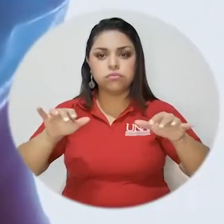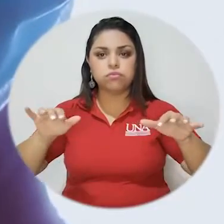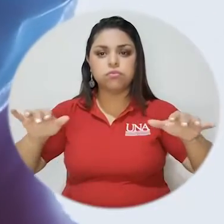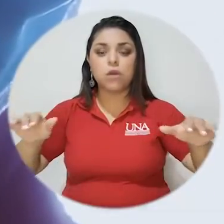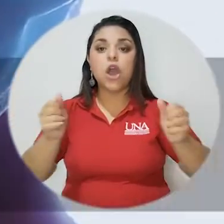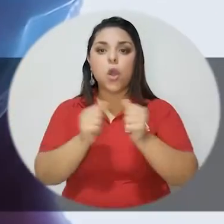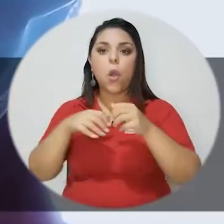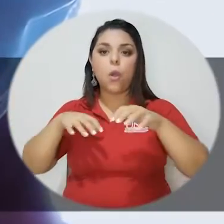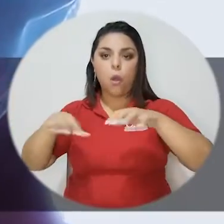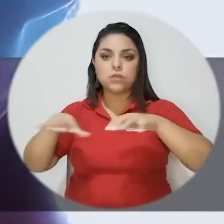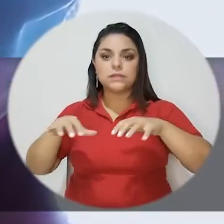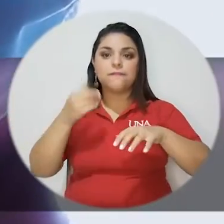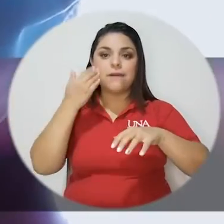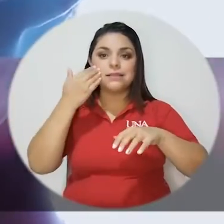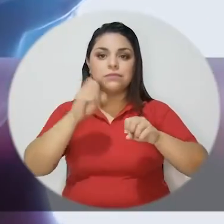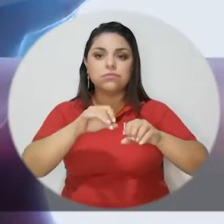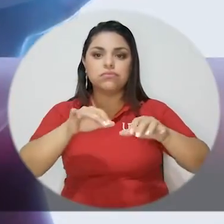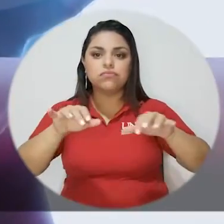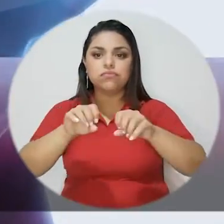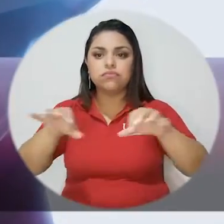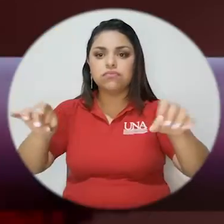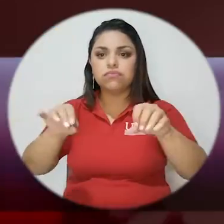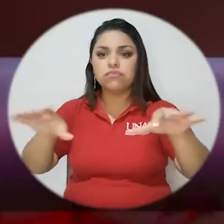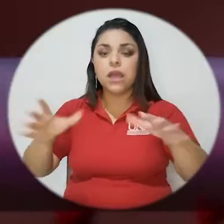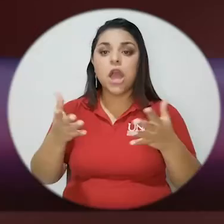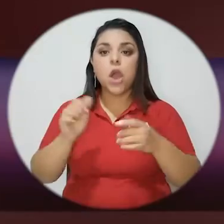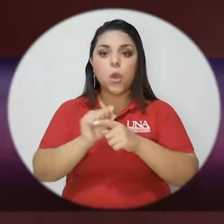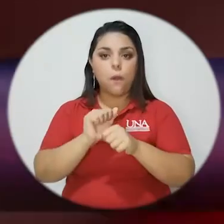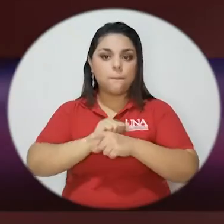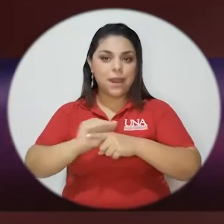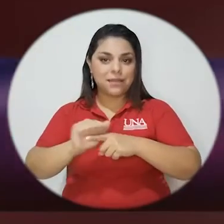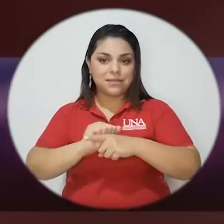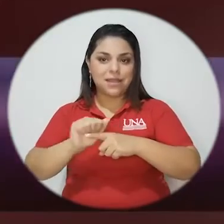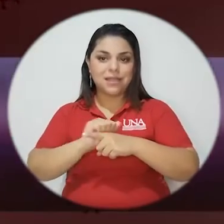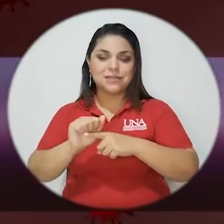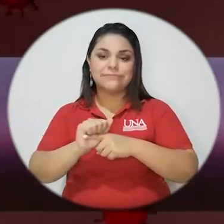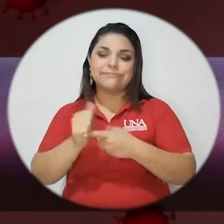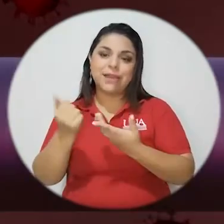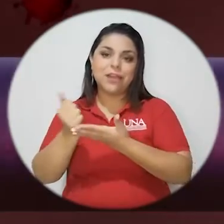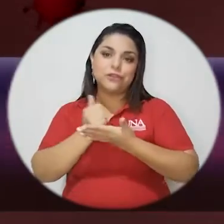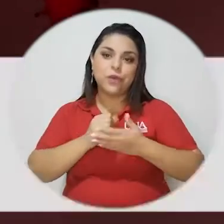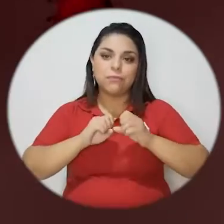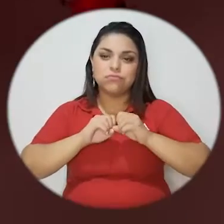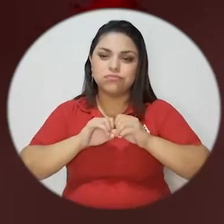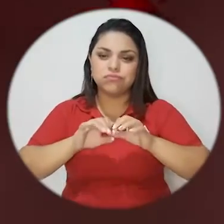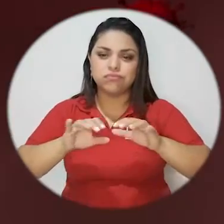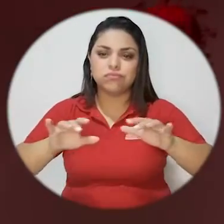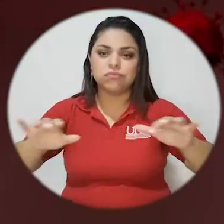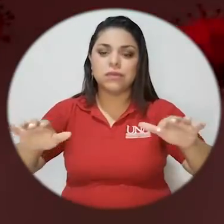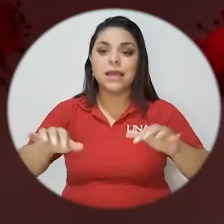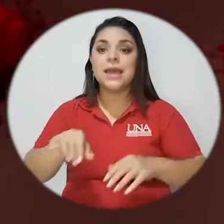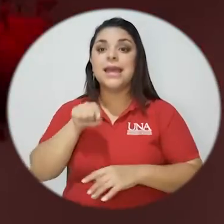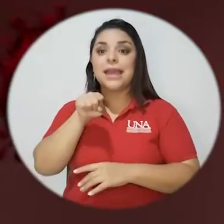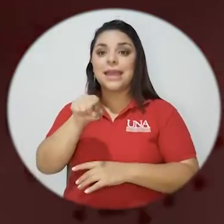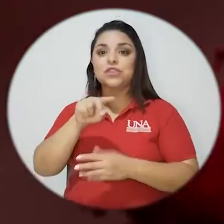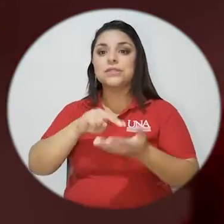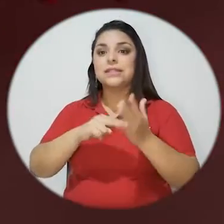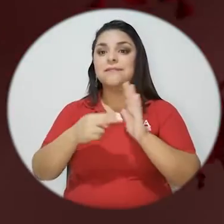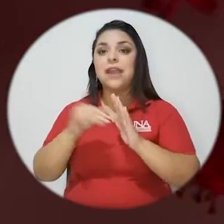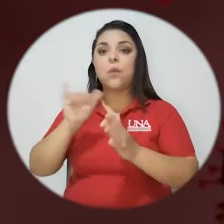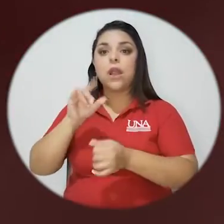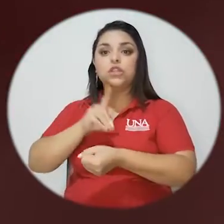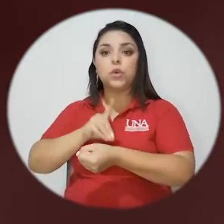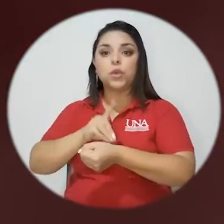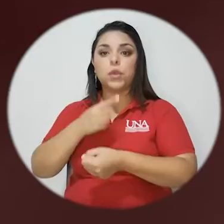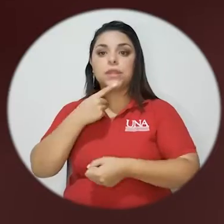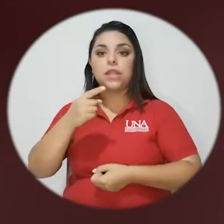su dispersión, con las prácticas, digamos, que favorecen su dispersión, que eso es, como señalaba el doctor Romero